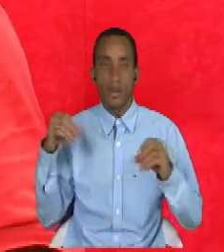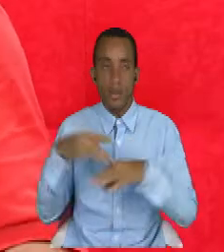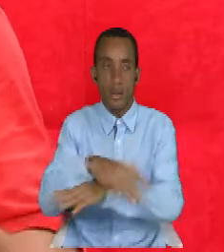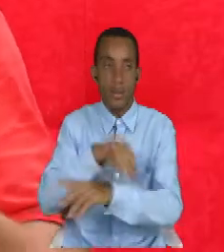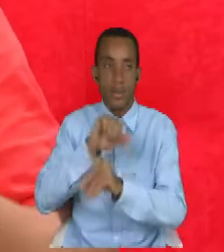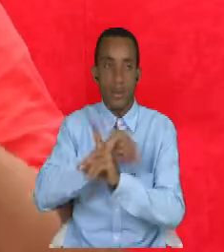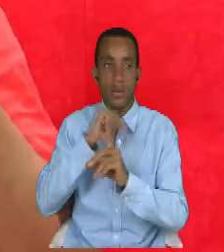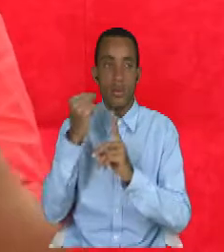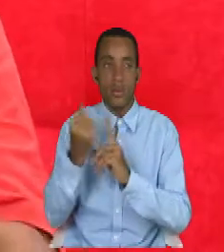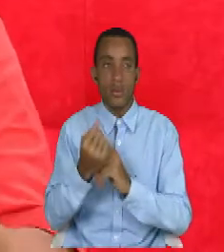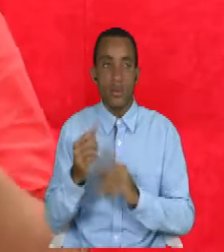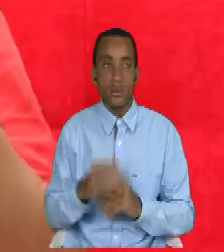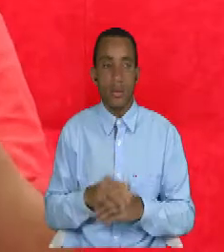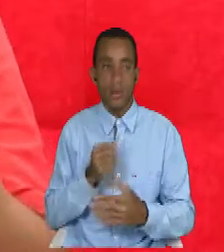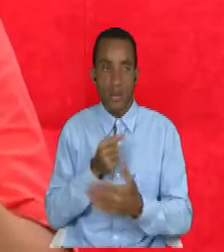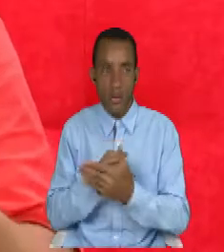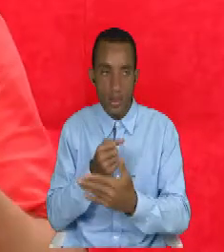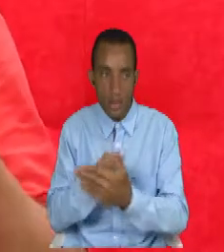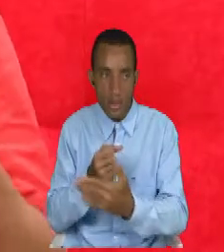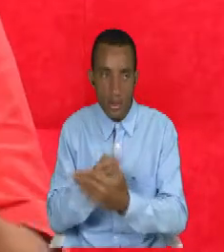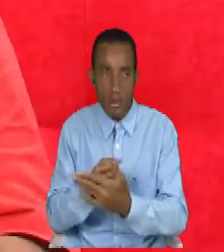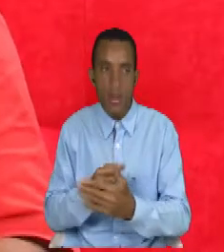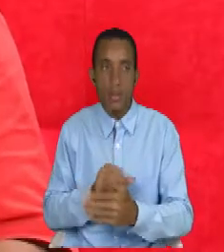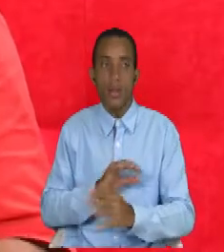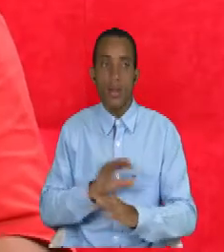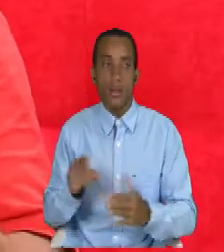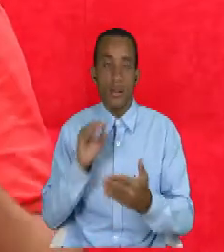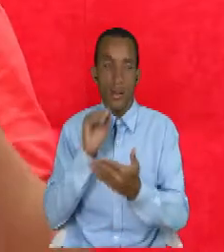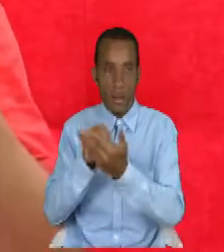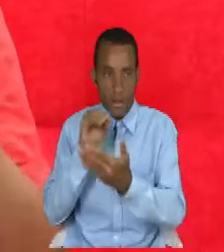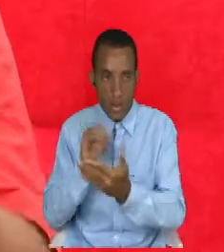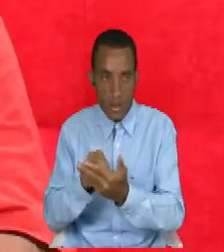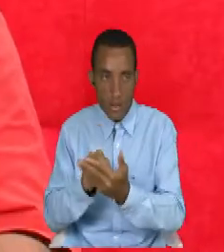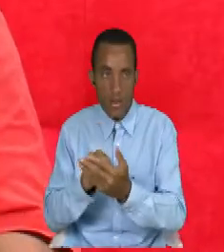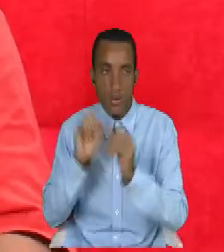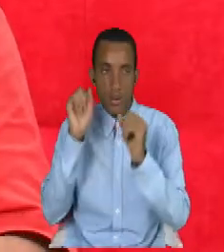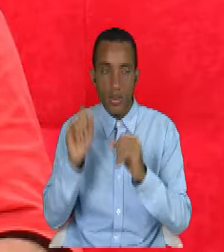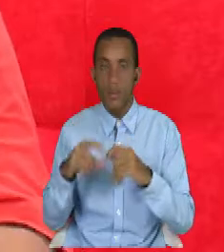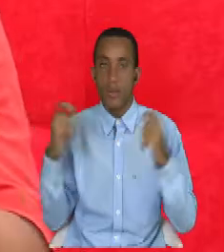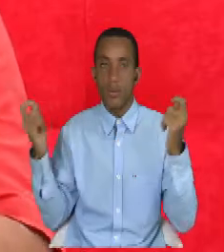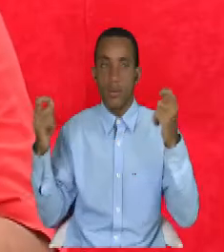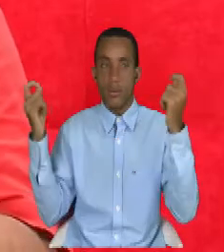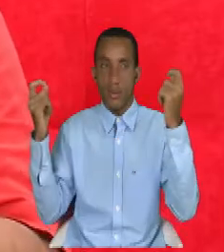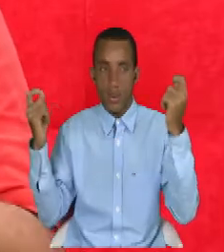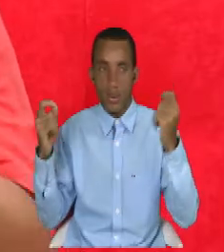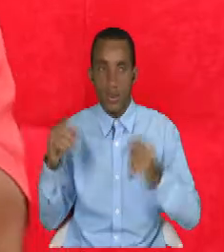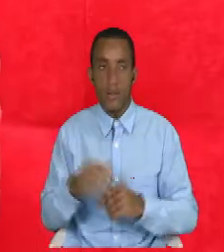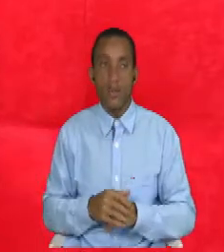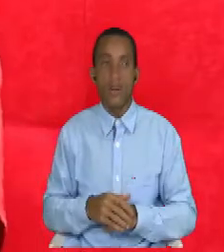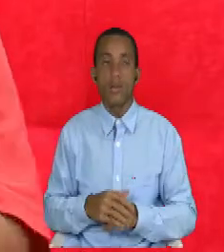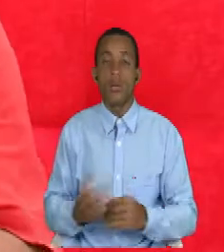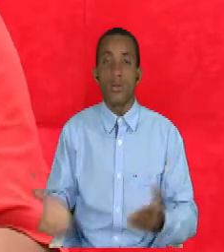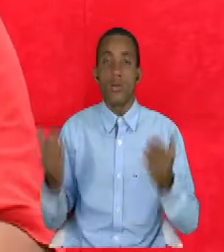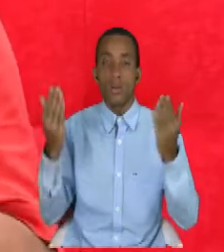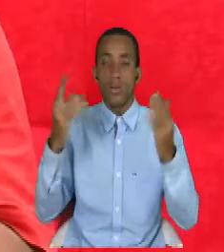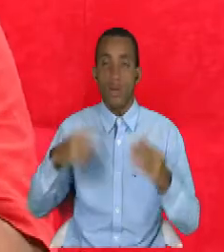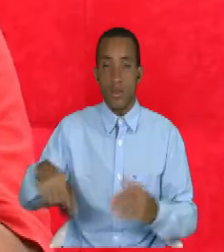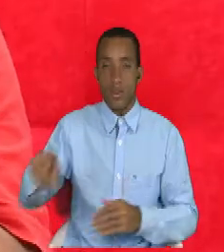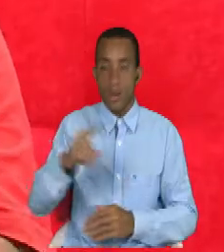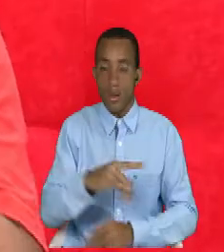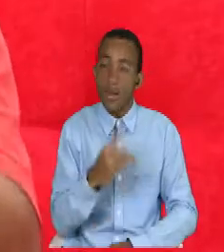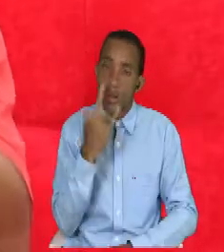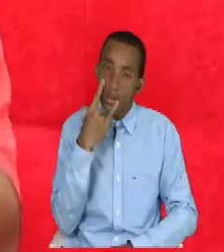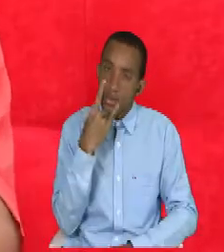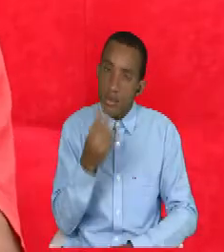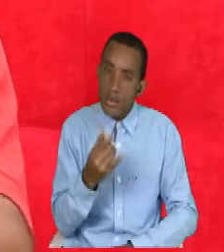las redes sociales por la gestión de contenidos por la gestión de comunicación y promoción atractivo para la audiencia y cuál era el público